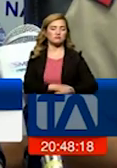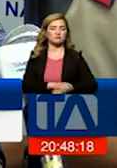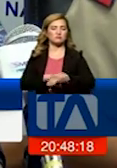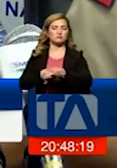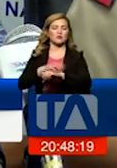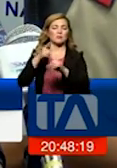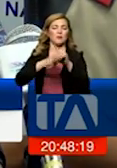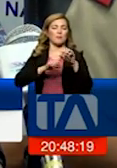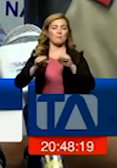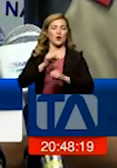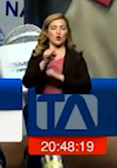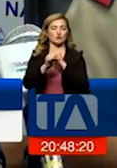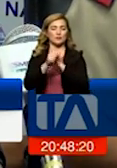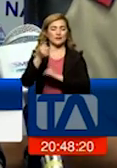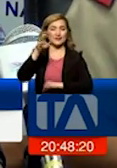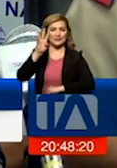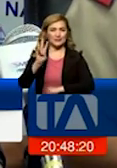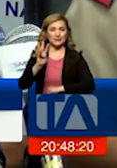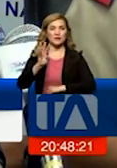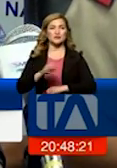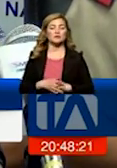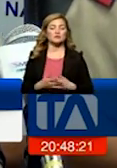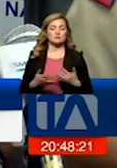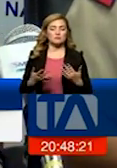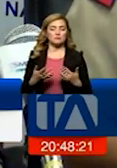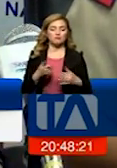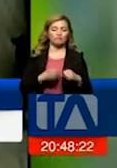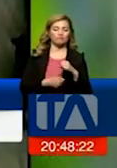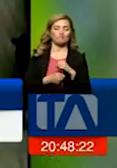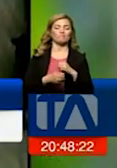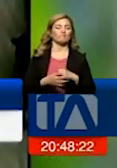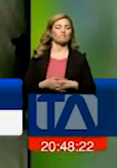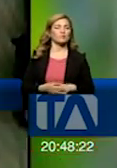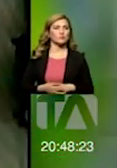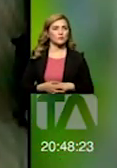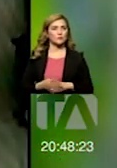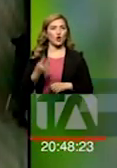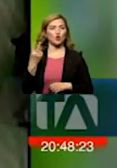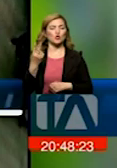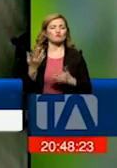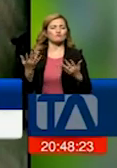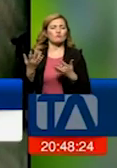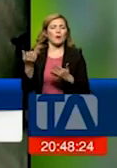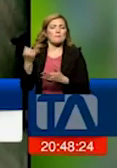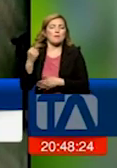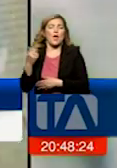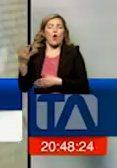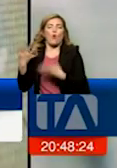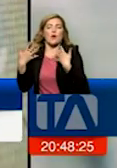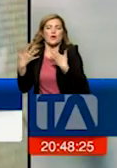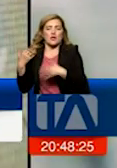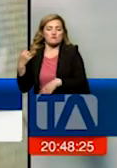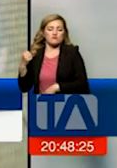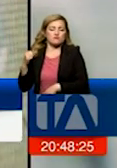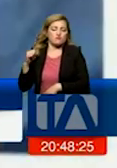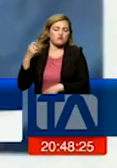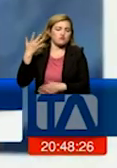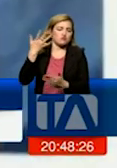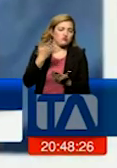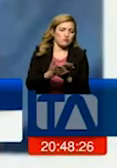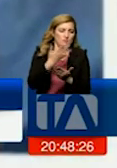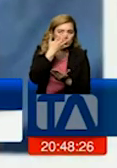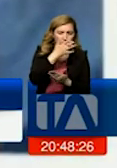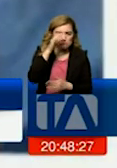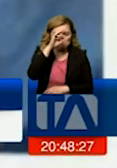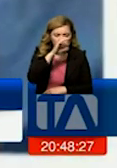en mayo del 2016 por homicidio simple. Los dos habrían viajado desde la ciudad de Guayaquil a Esmeraldas en